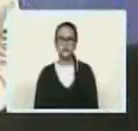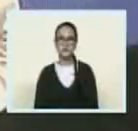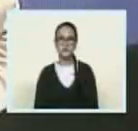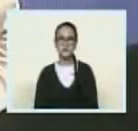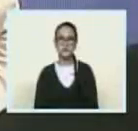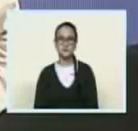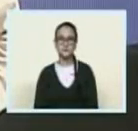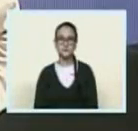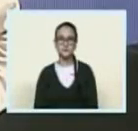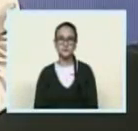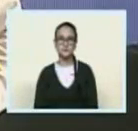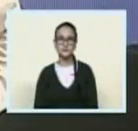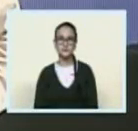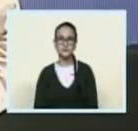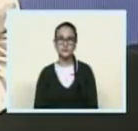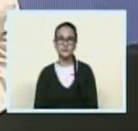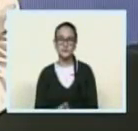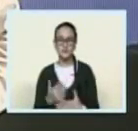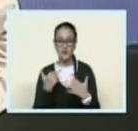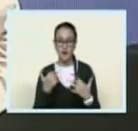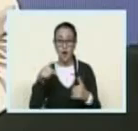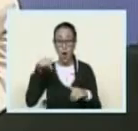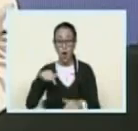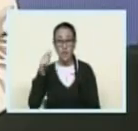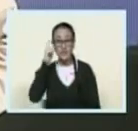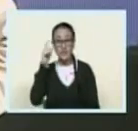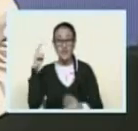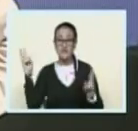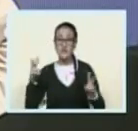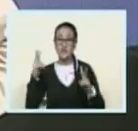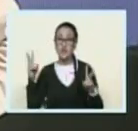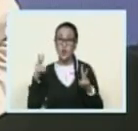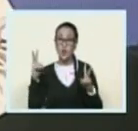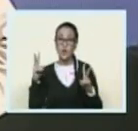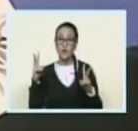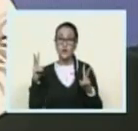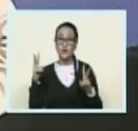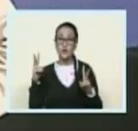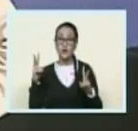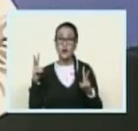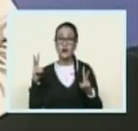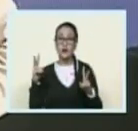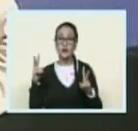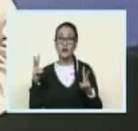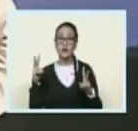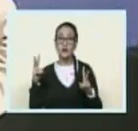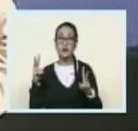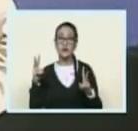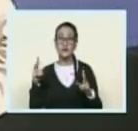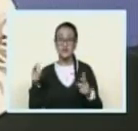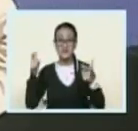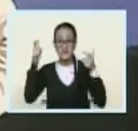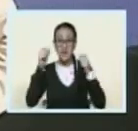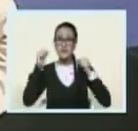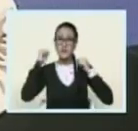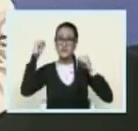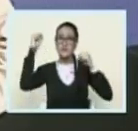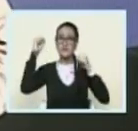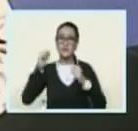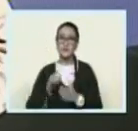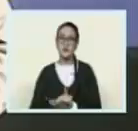Y digamos, hoy día de victoria y esperanza, más que nunca, ¡Chávez